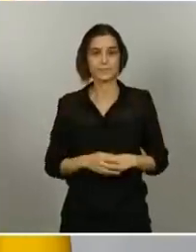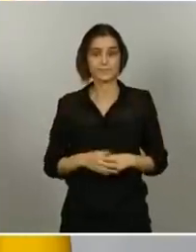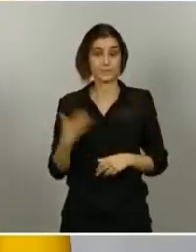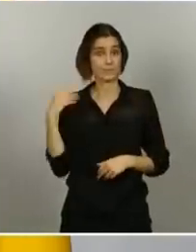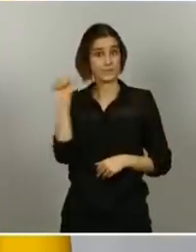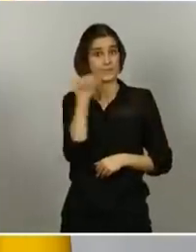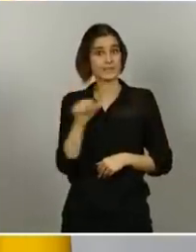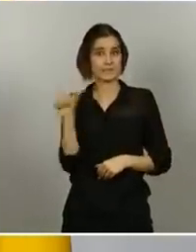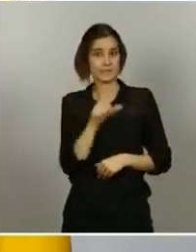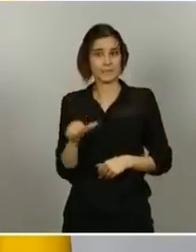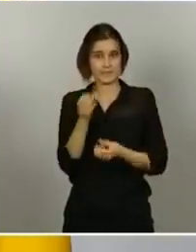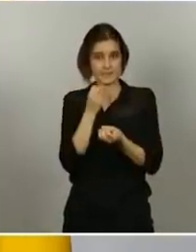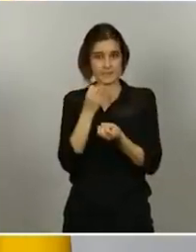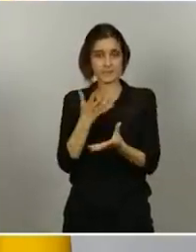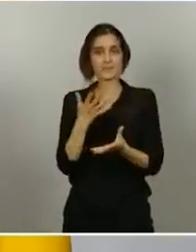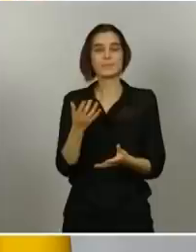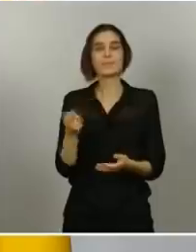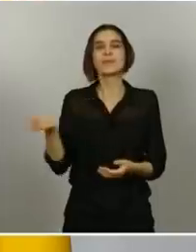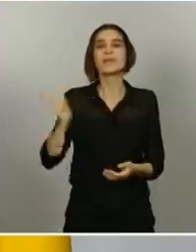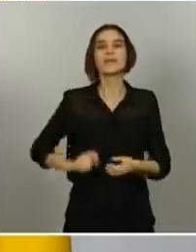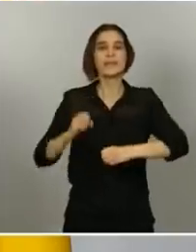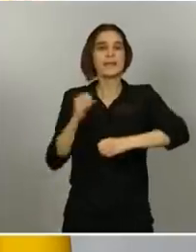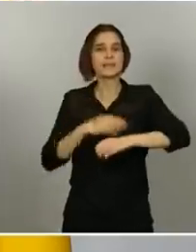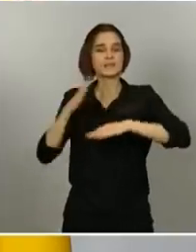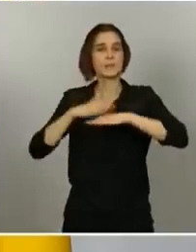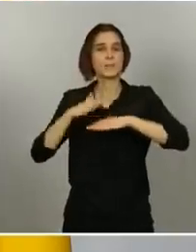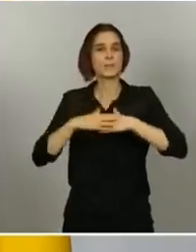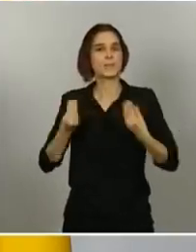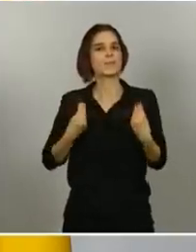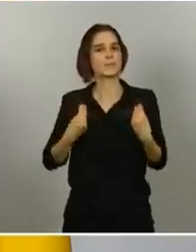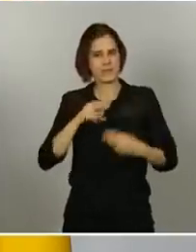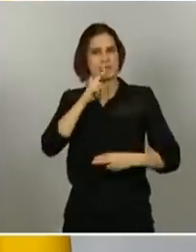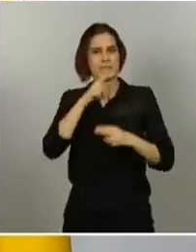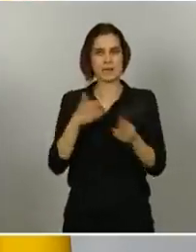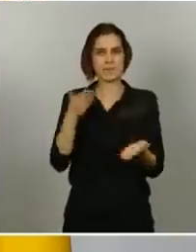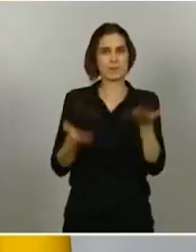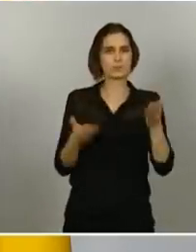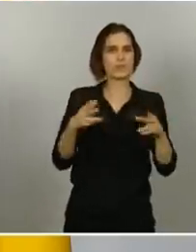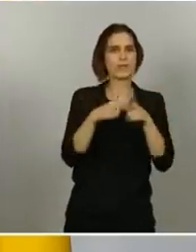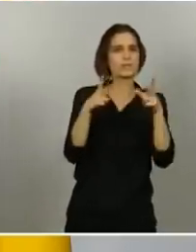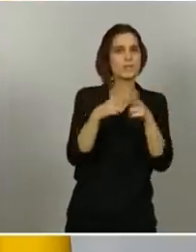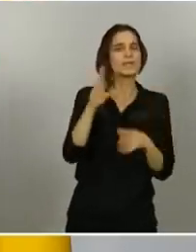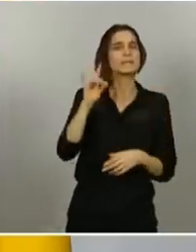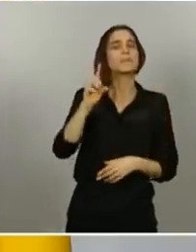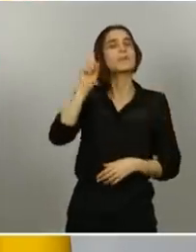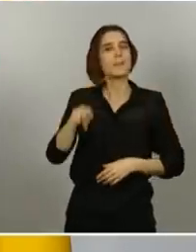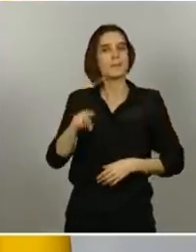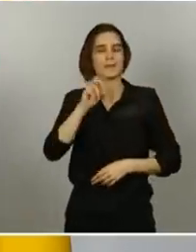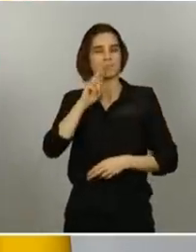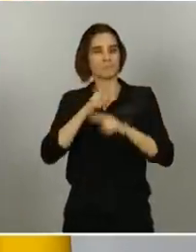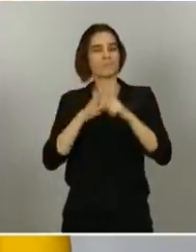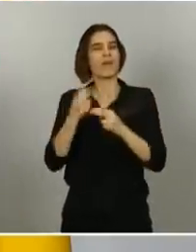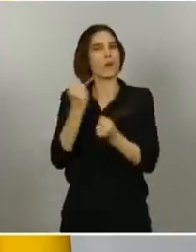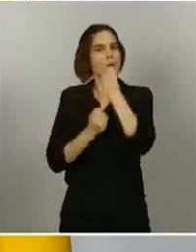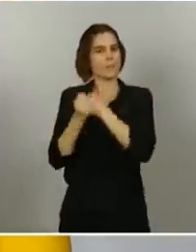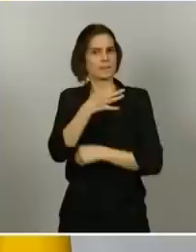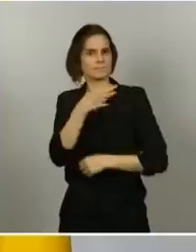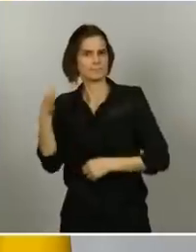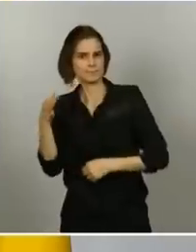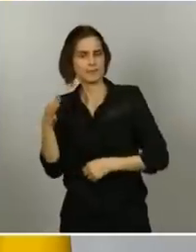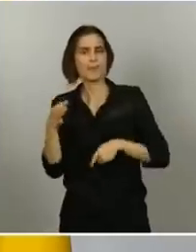vital é unha medida de justicia social pero tamén é unha medida de eficiencia económica é unha medida de justicia social